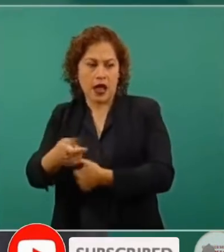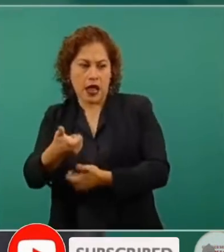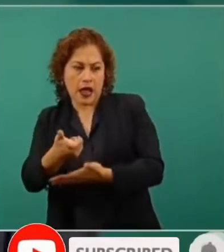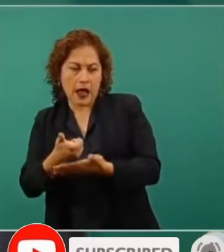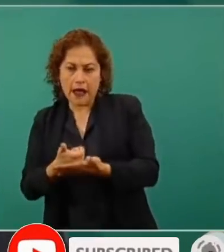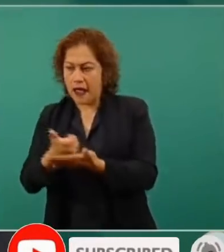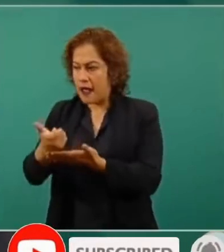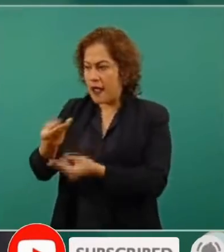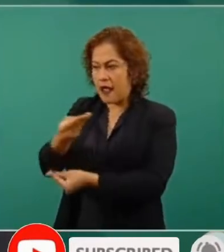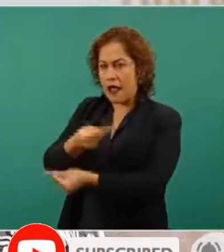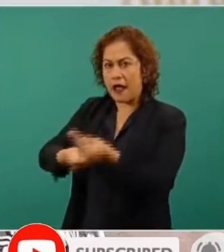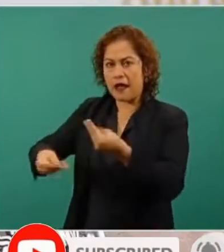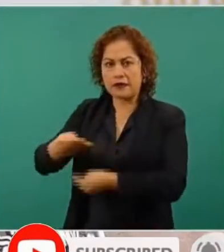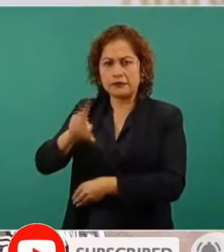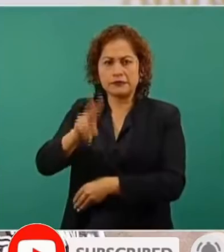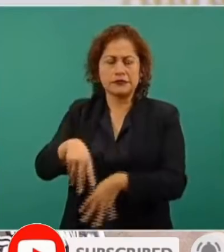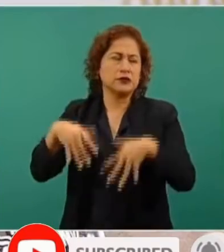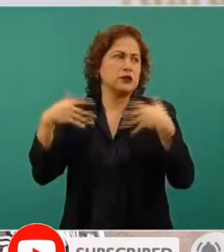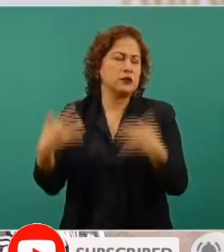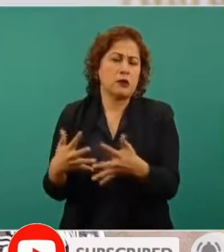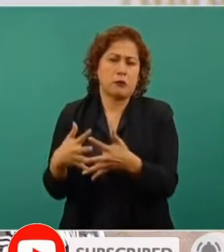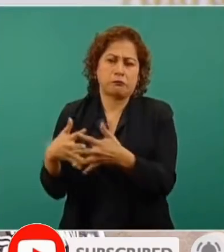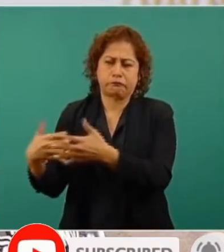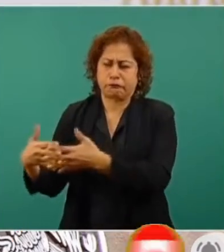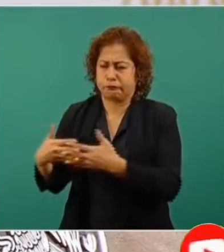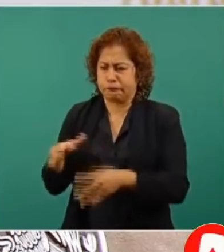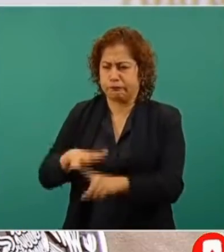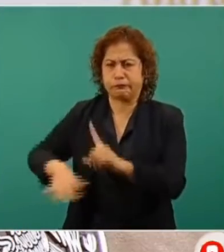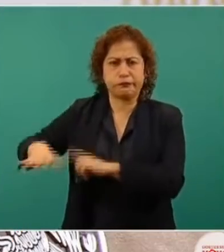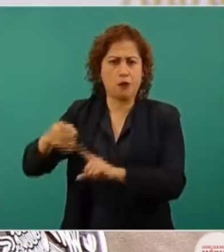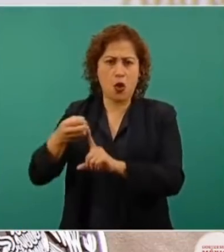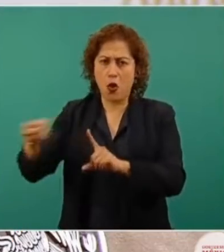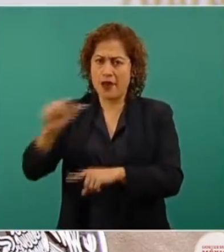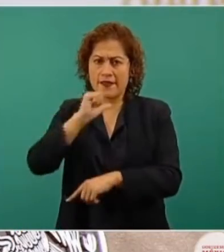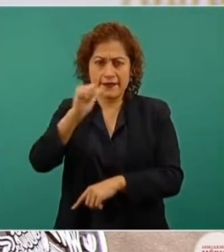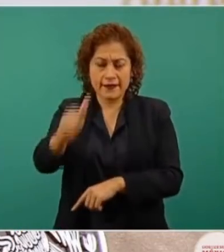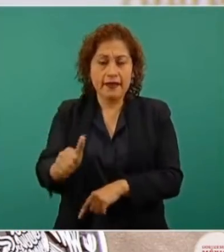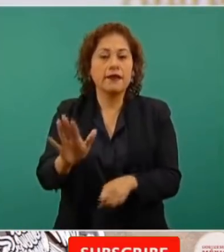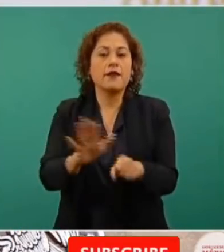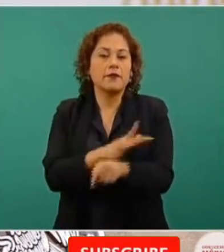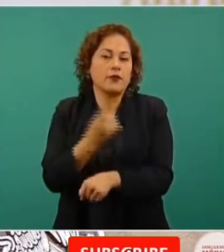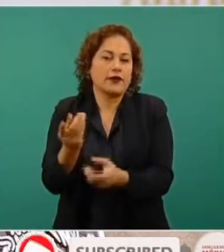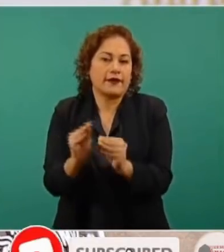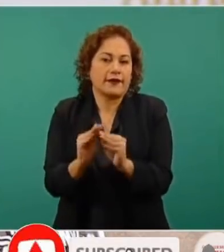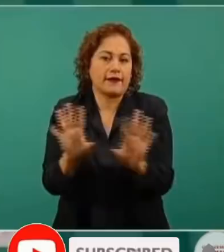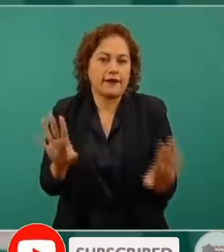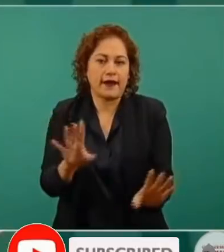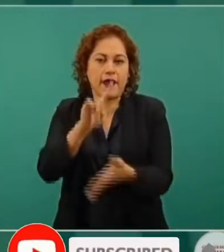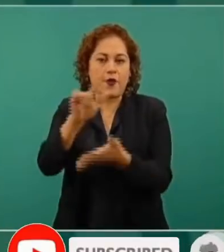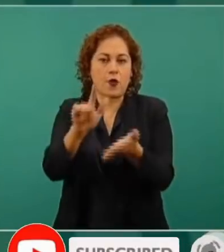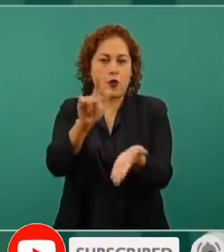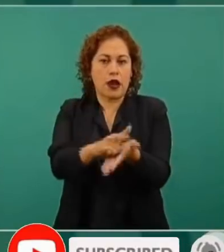Un verdadero desastre, ¿verdad?, con la clara intención de la desaparición de la